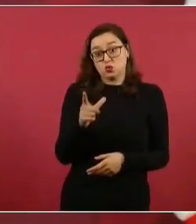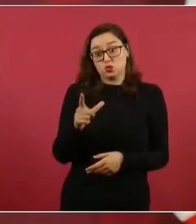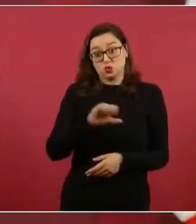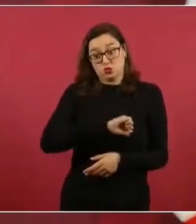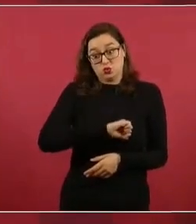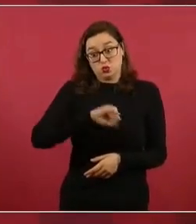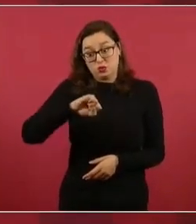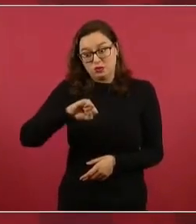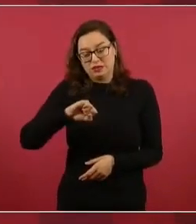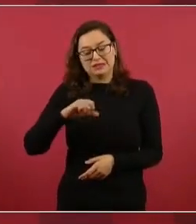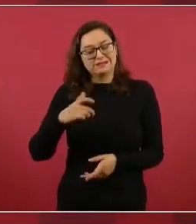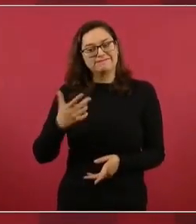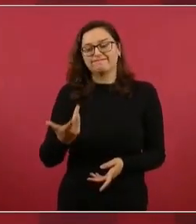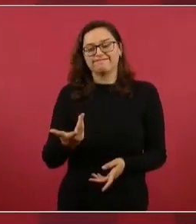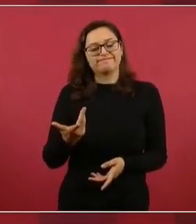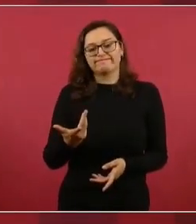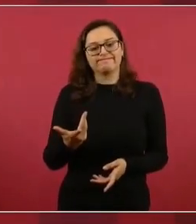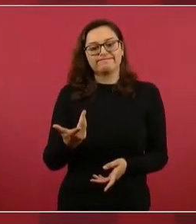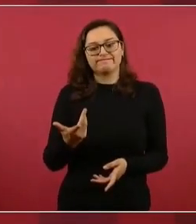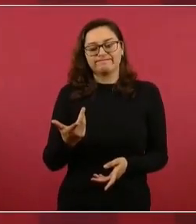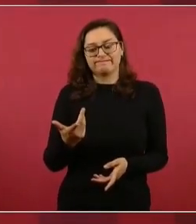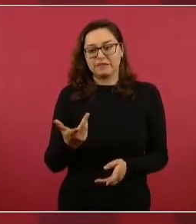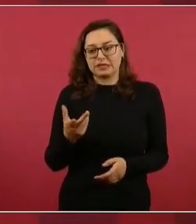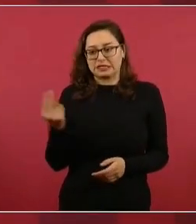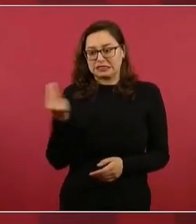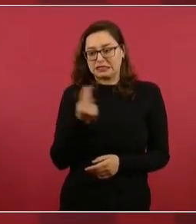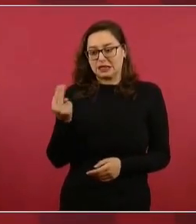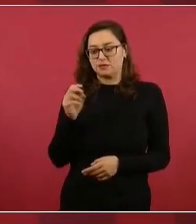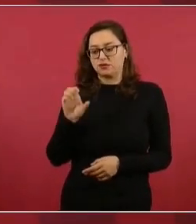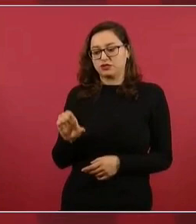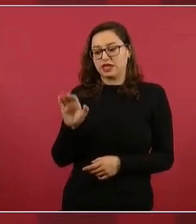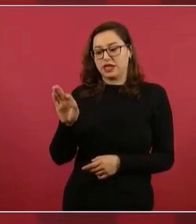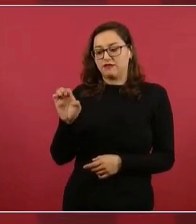buscando la forma, o sea, inversión,